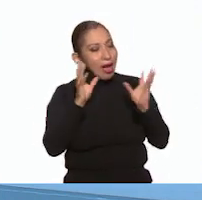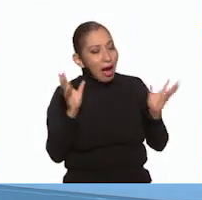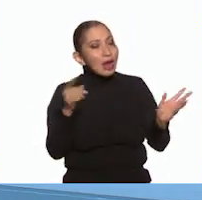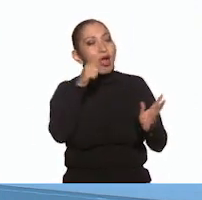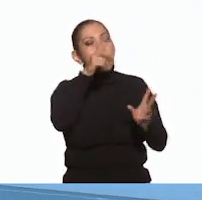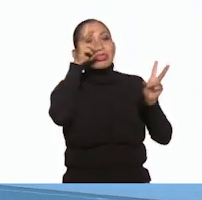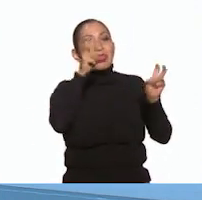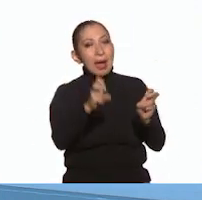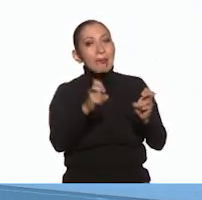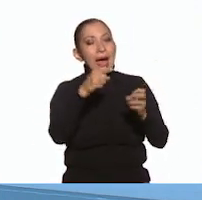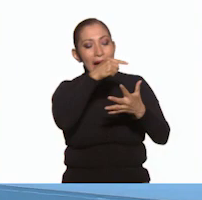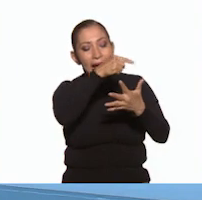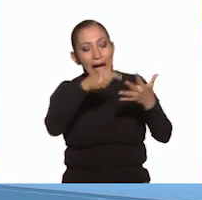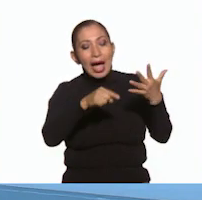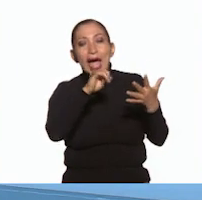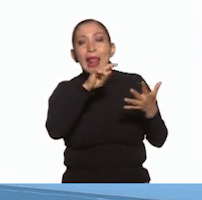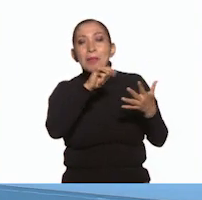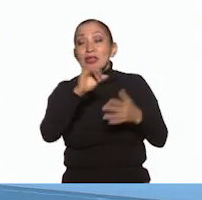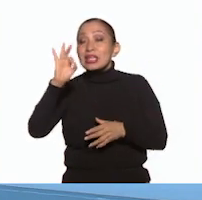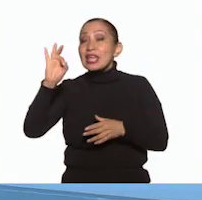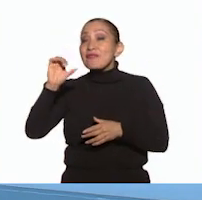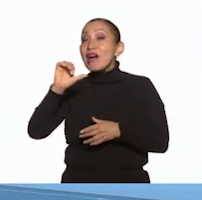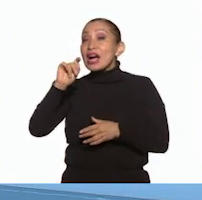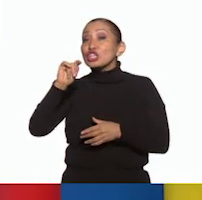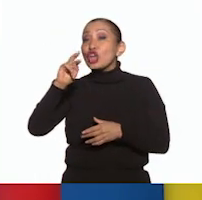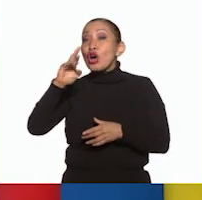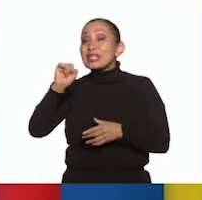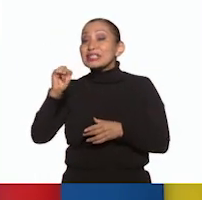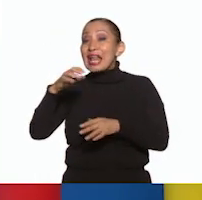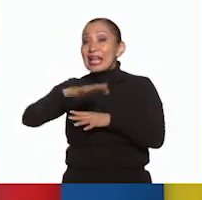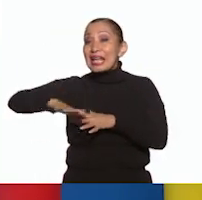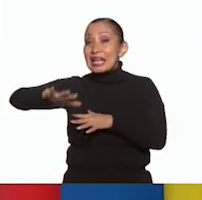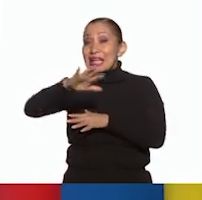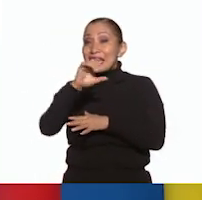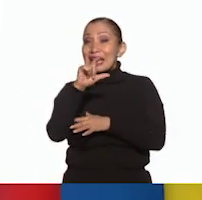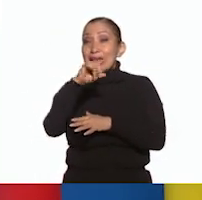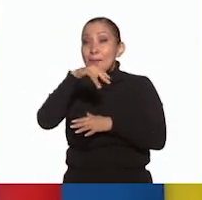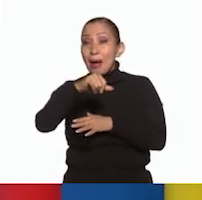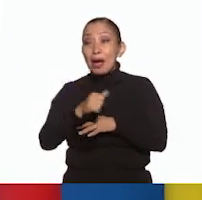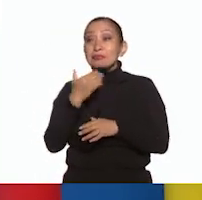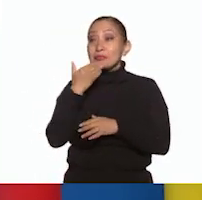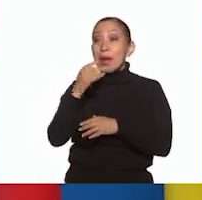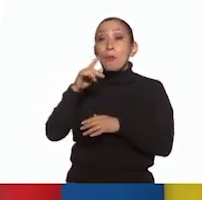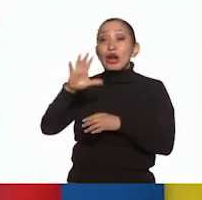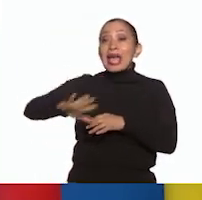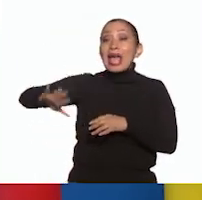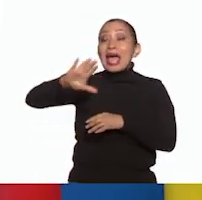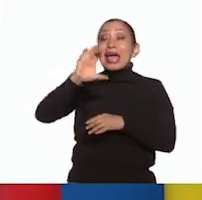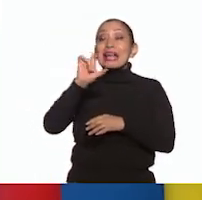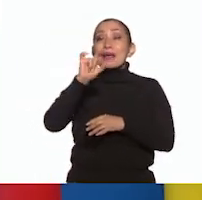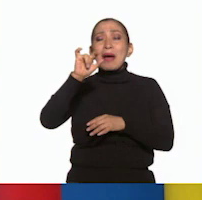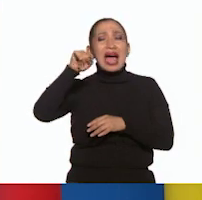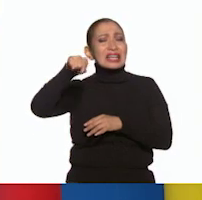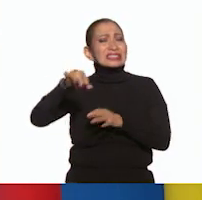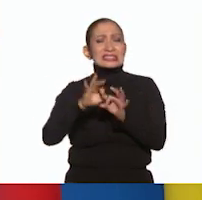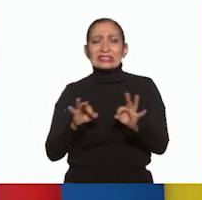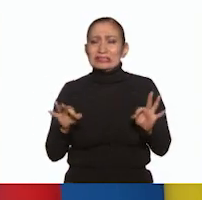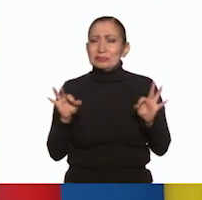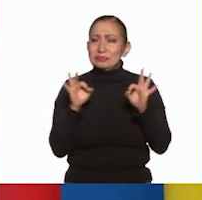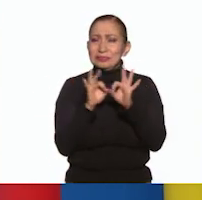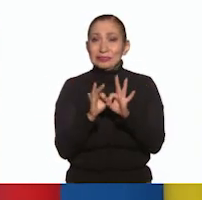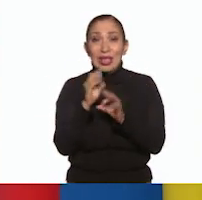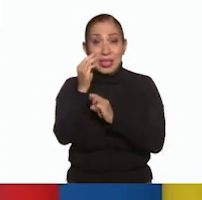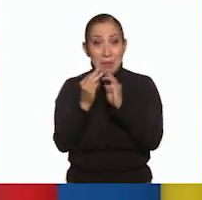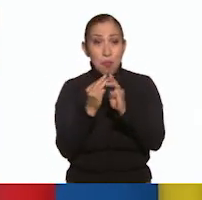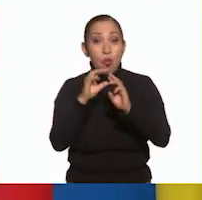el tema de los elementos y los factores del clima. Qué bueno, Larisa, porque el clima es un componente muy importante